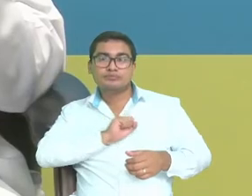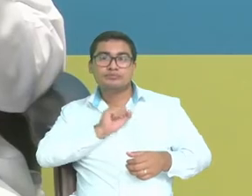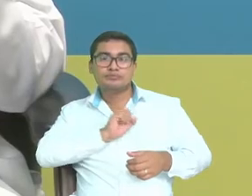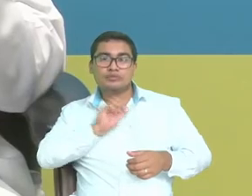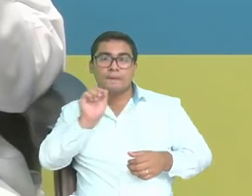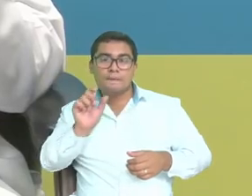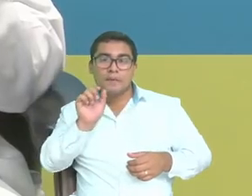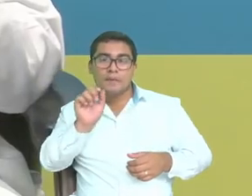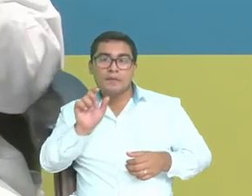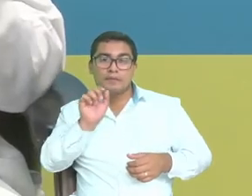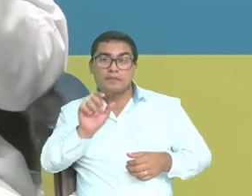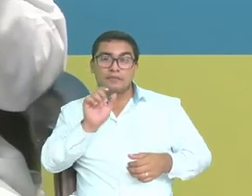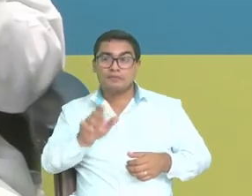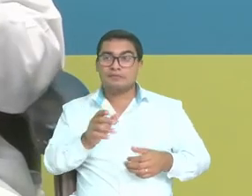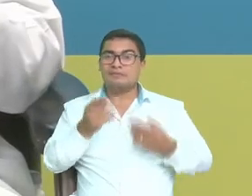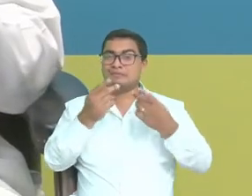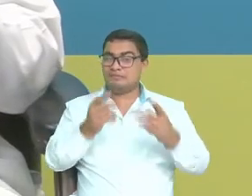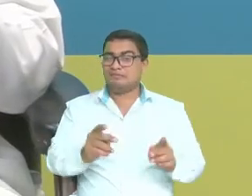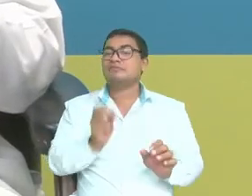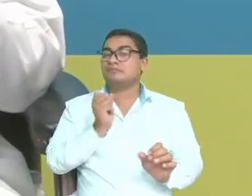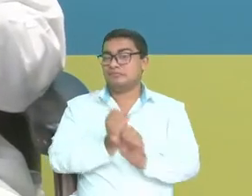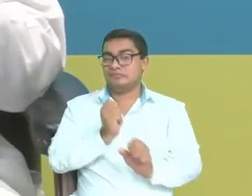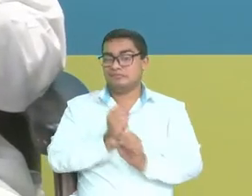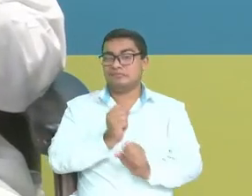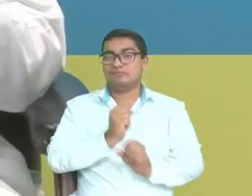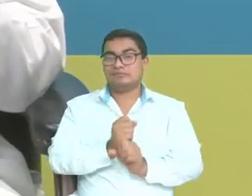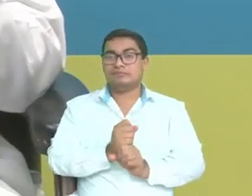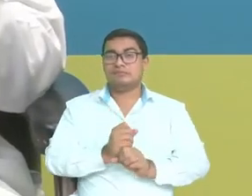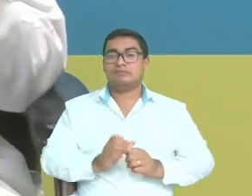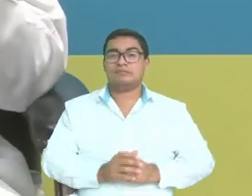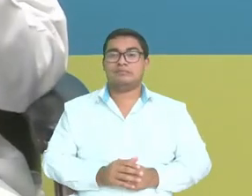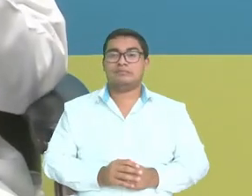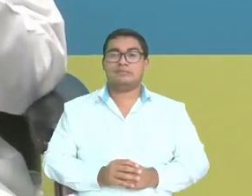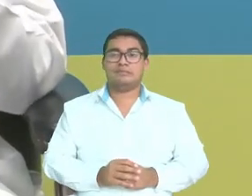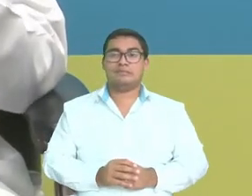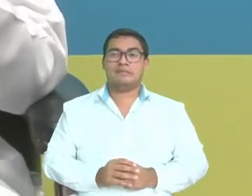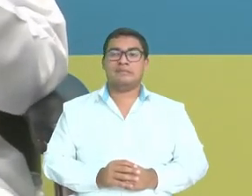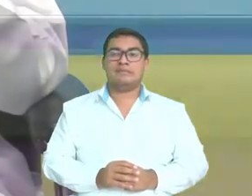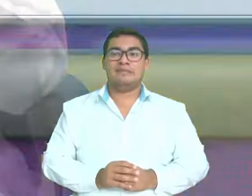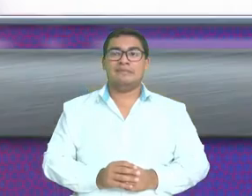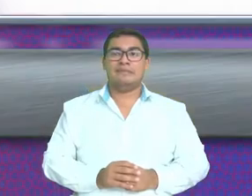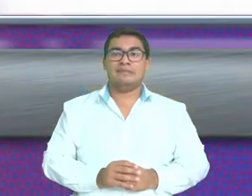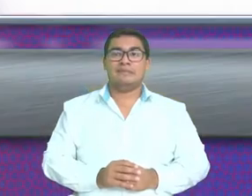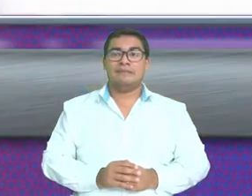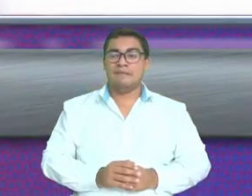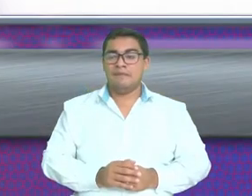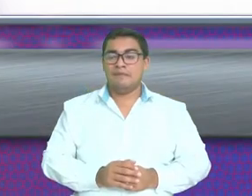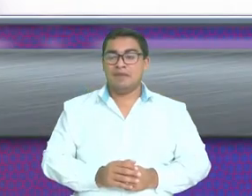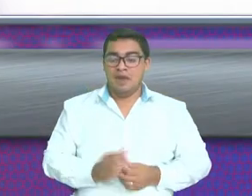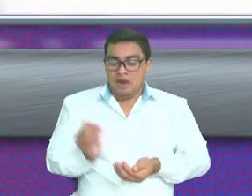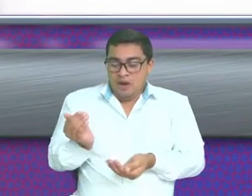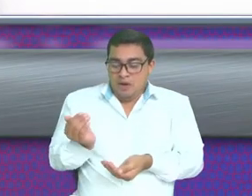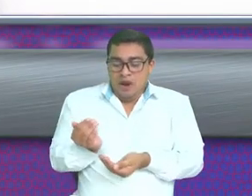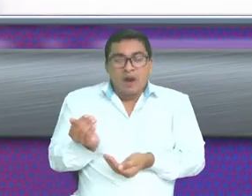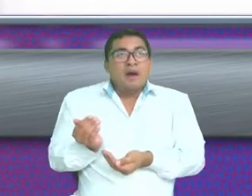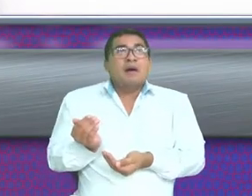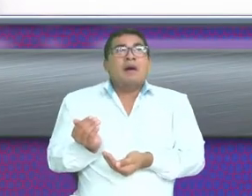tic, como se mira, pero comienza a funcionar. El corazón en el feto